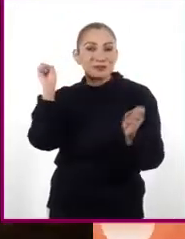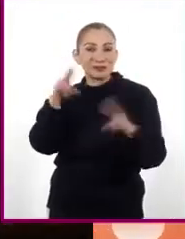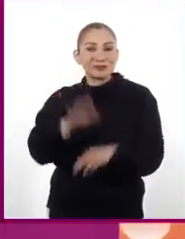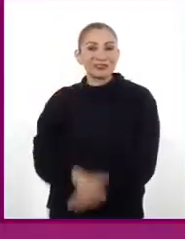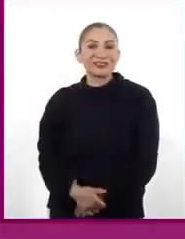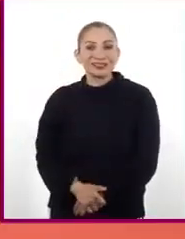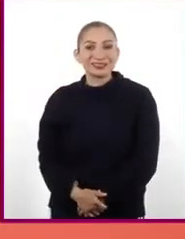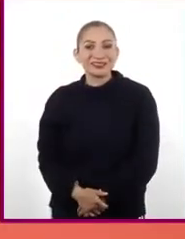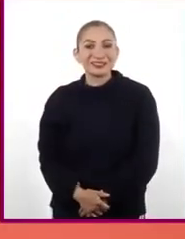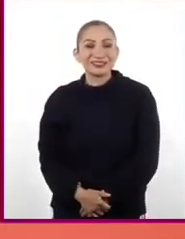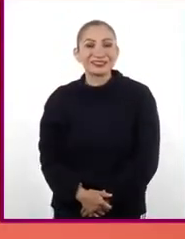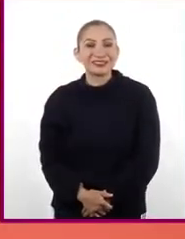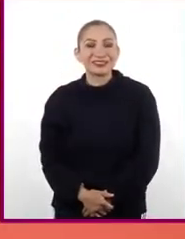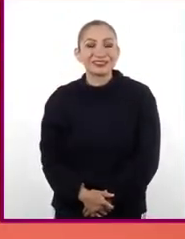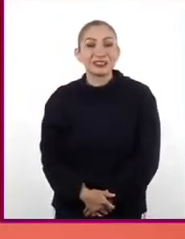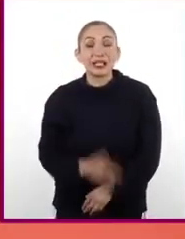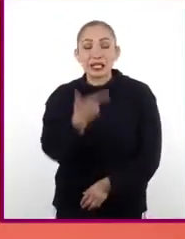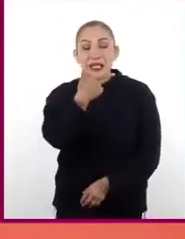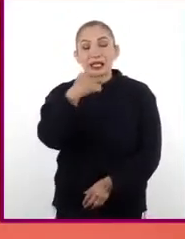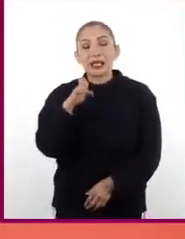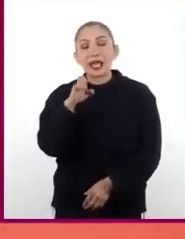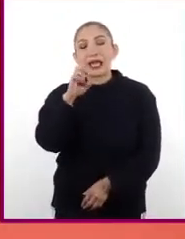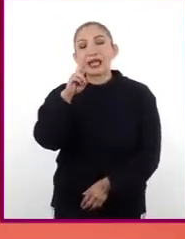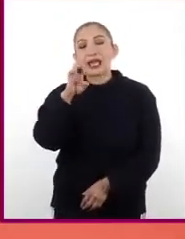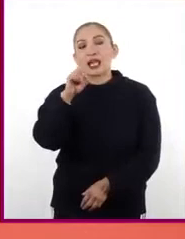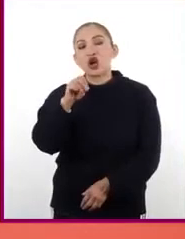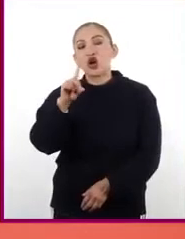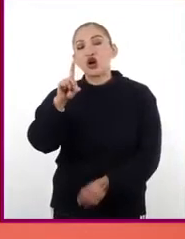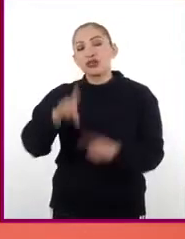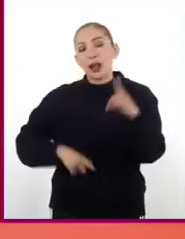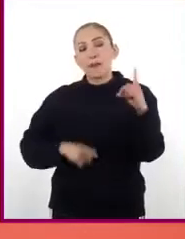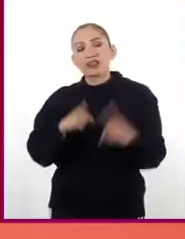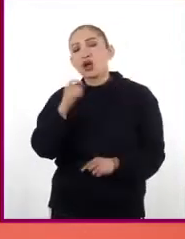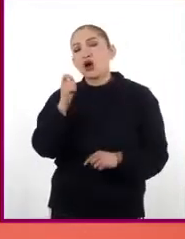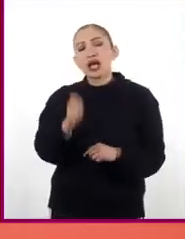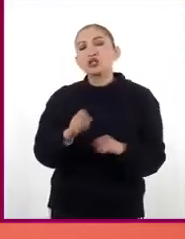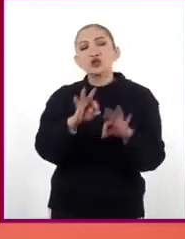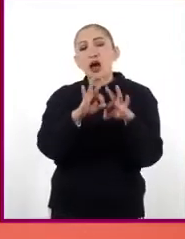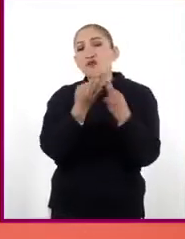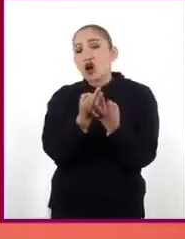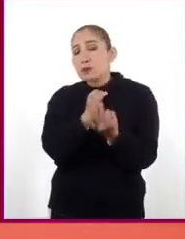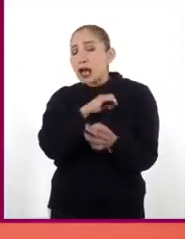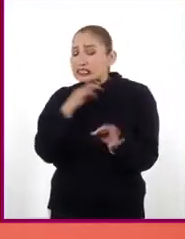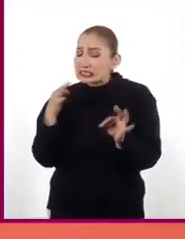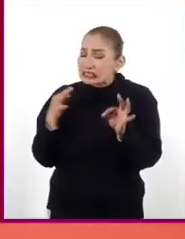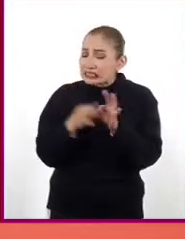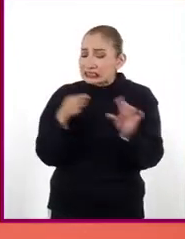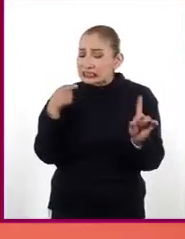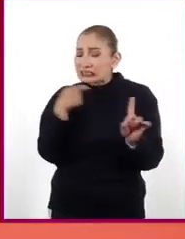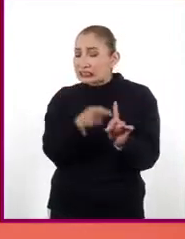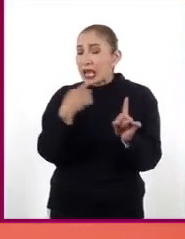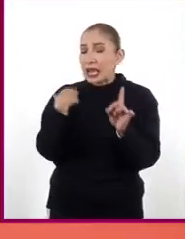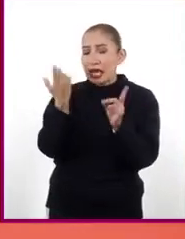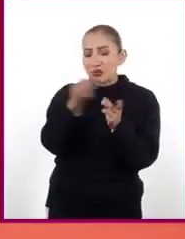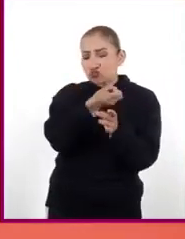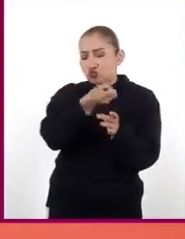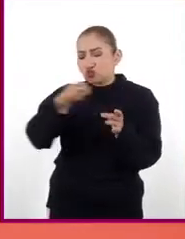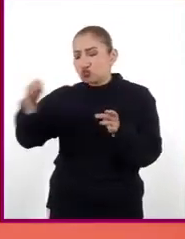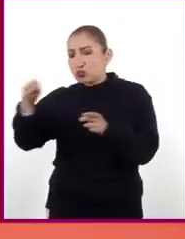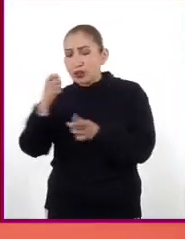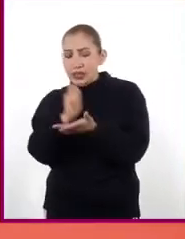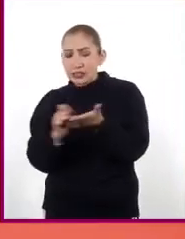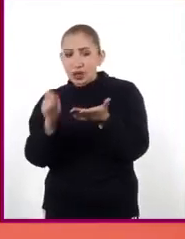¡Adiós! El género dramático implica una forma específica de escritura